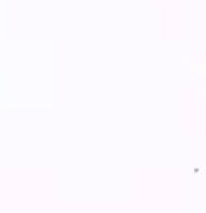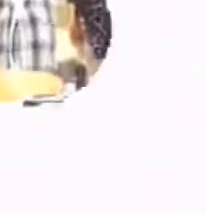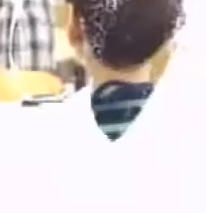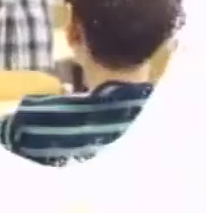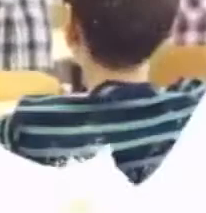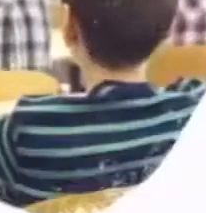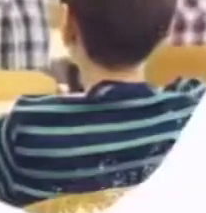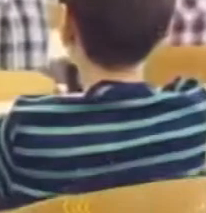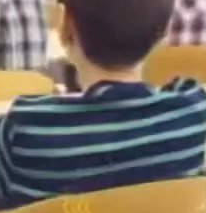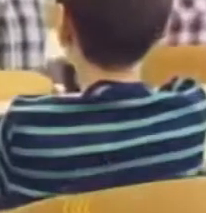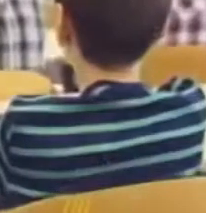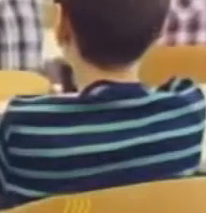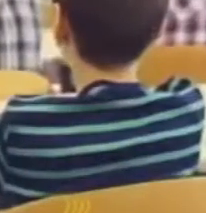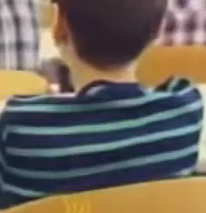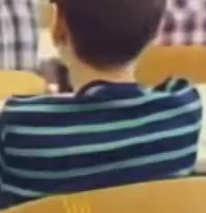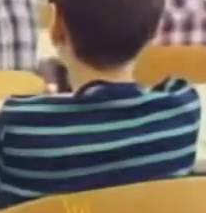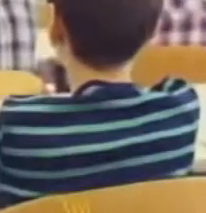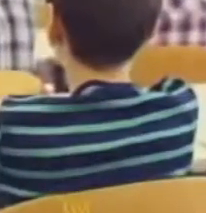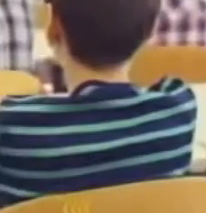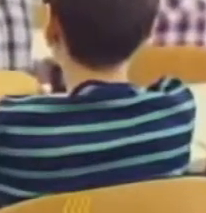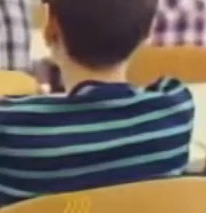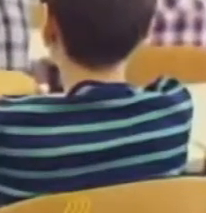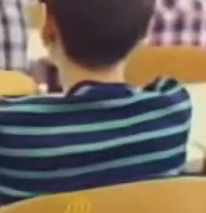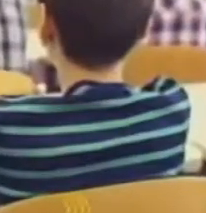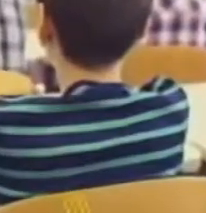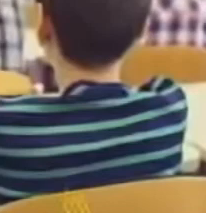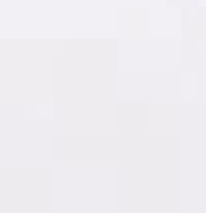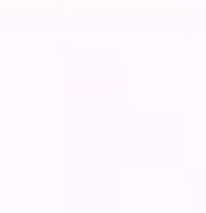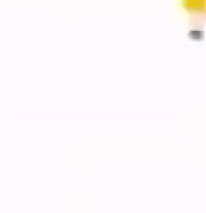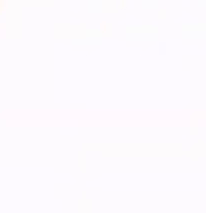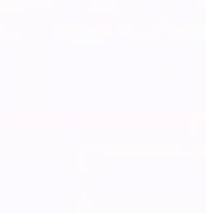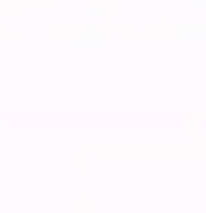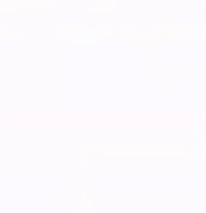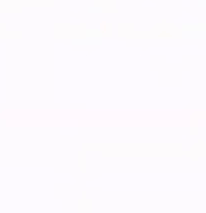A continuación, comunicación y lenguaje segundo básico.